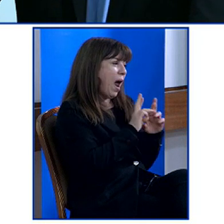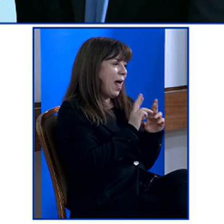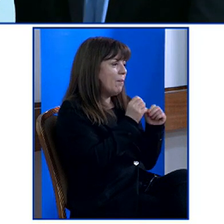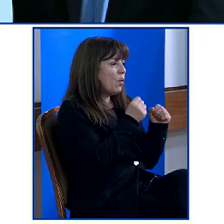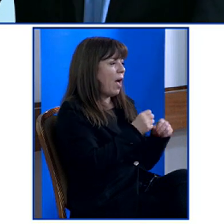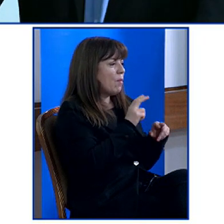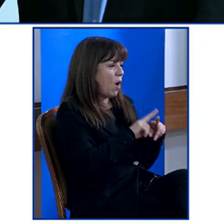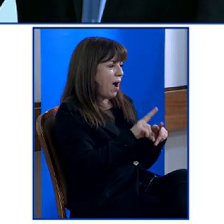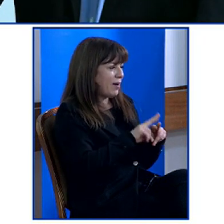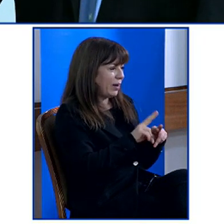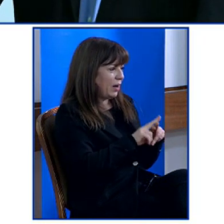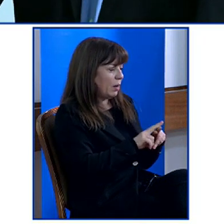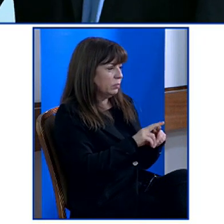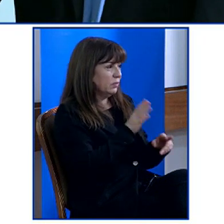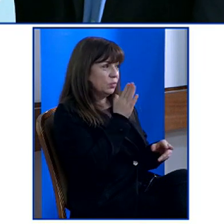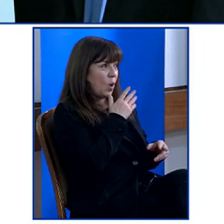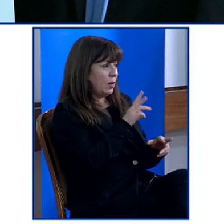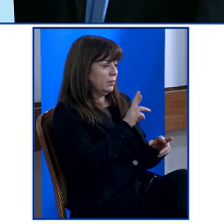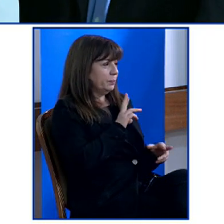corregir.